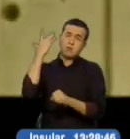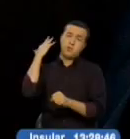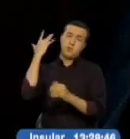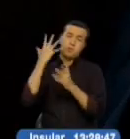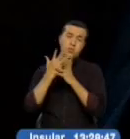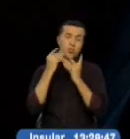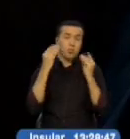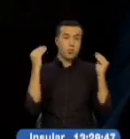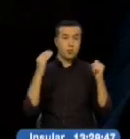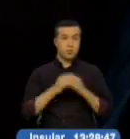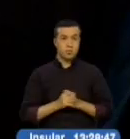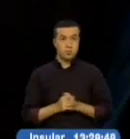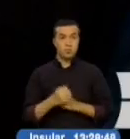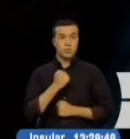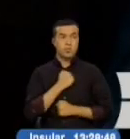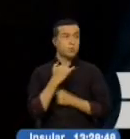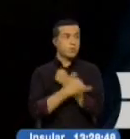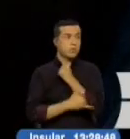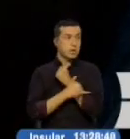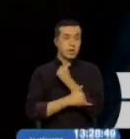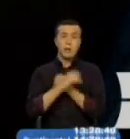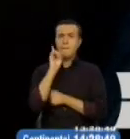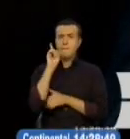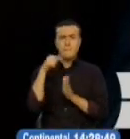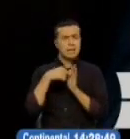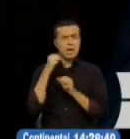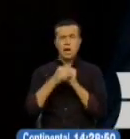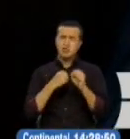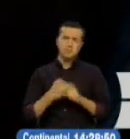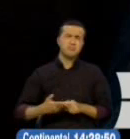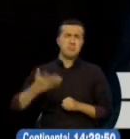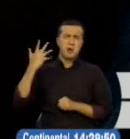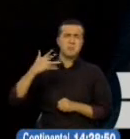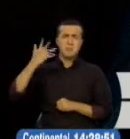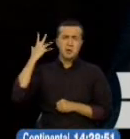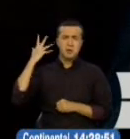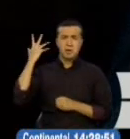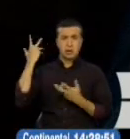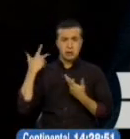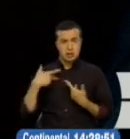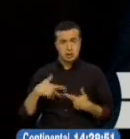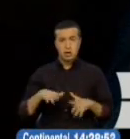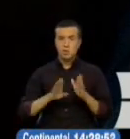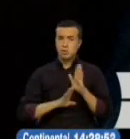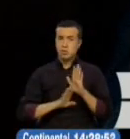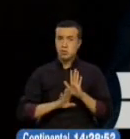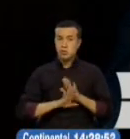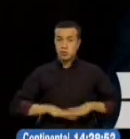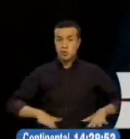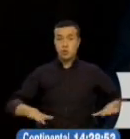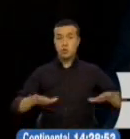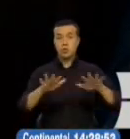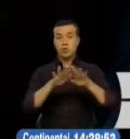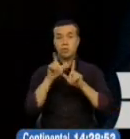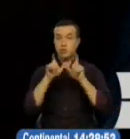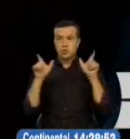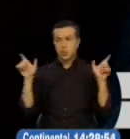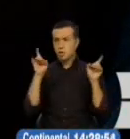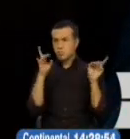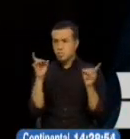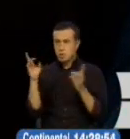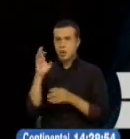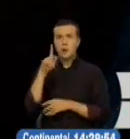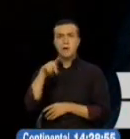historia. Somos un pueblo que ha existido por miles de años. Hemos logrado sacar de nuestras tierras a los invasores